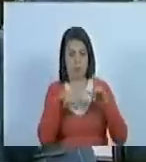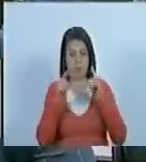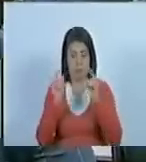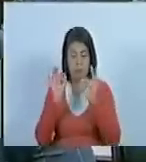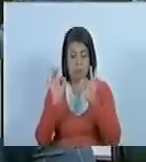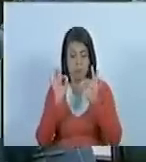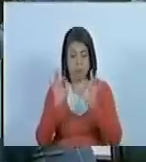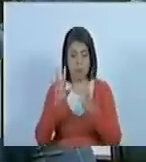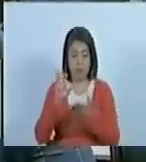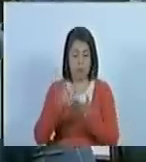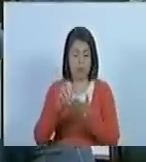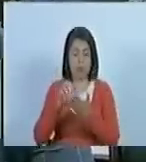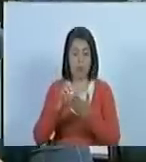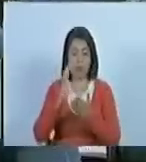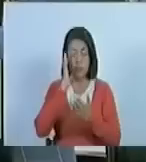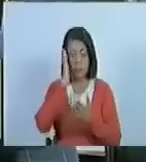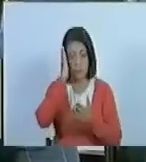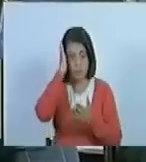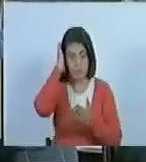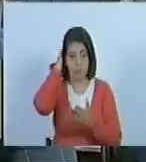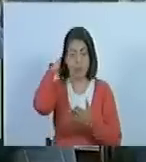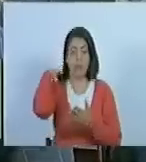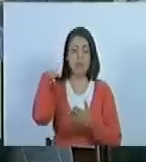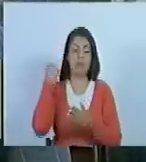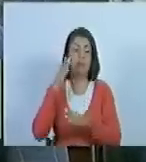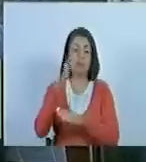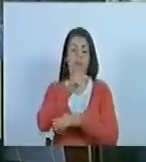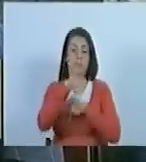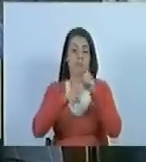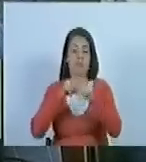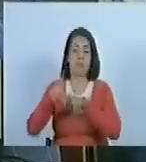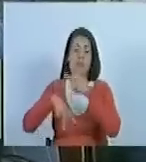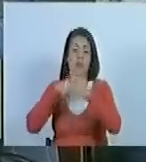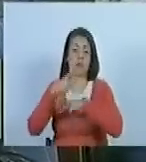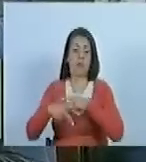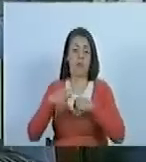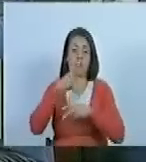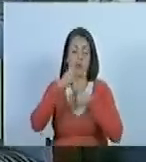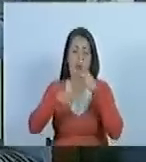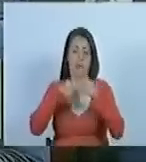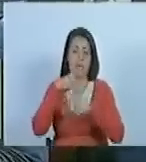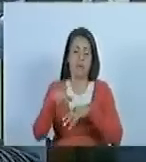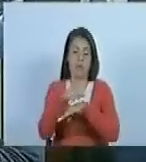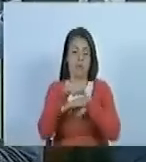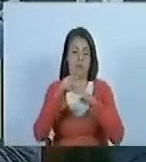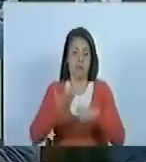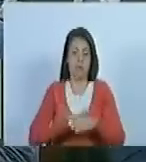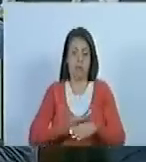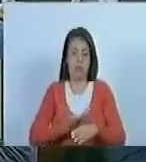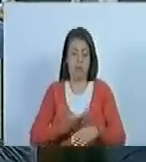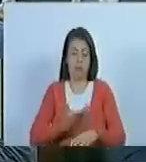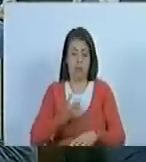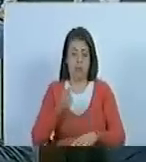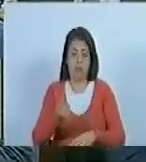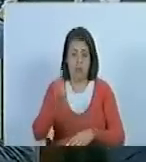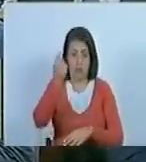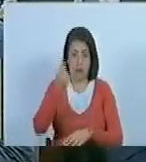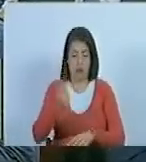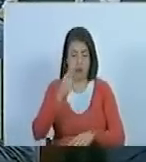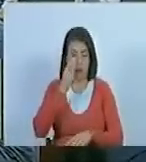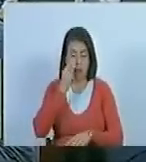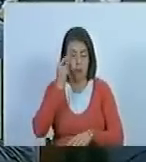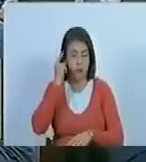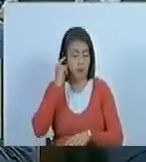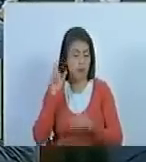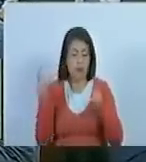especial del Estado Nueva Esparta. Se han hecho las consultas necesarias con los sectores productivos, con los sectores políticos, gobernación, alcaldía, diputados. Nos hemos reunido